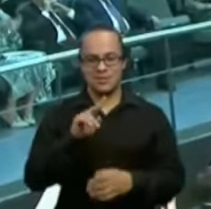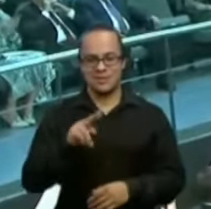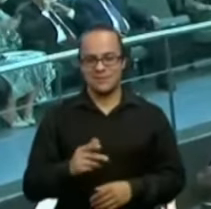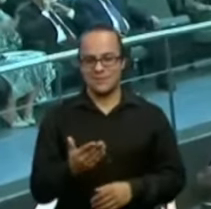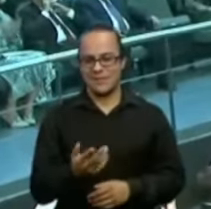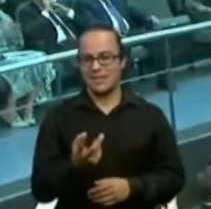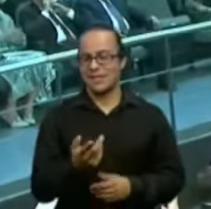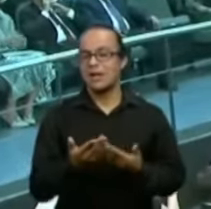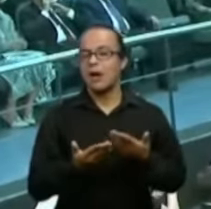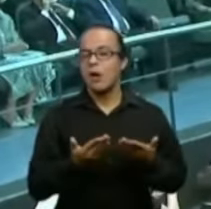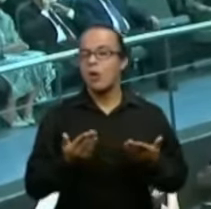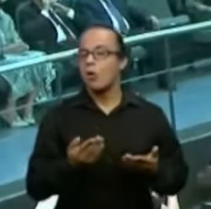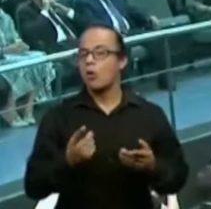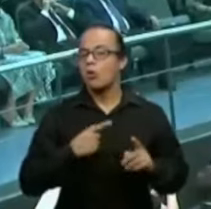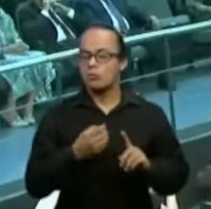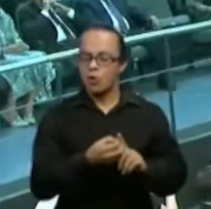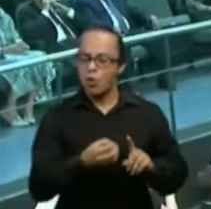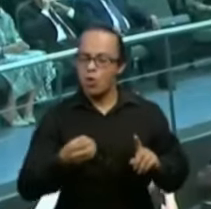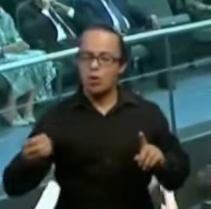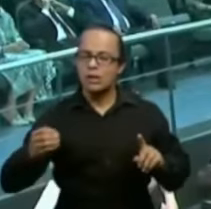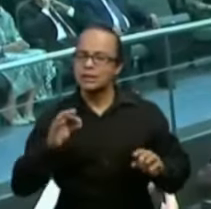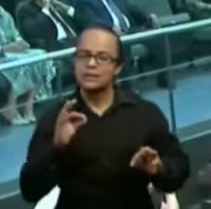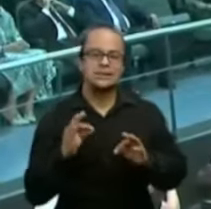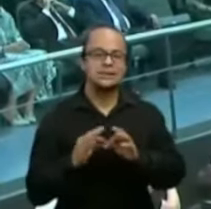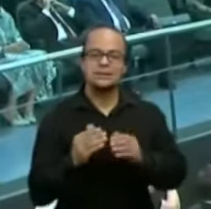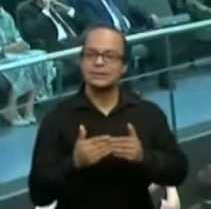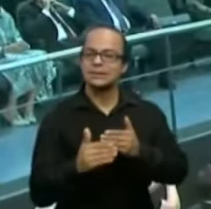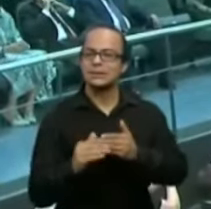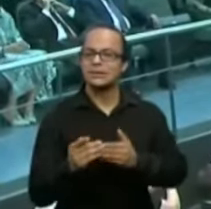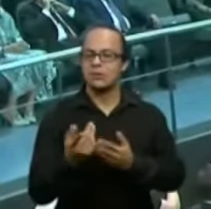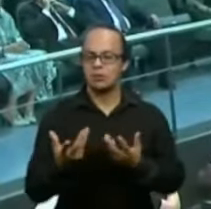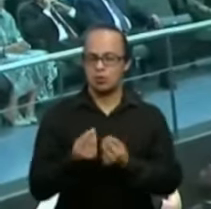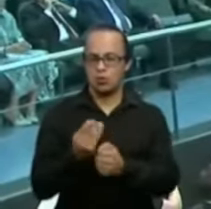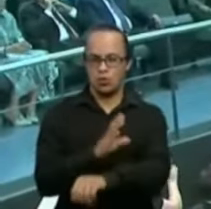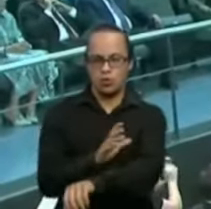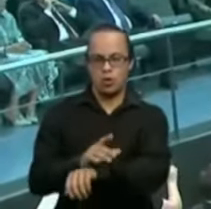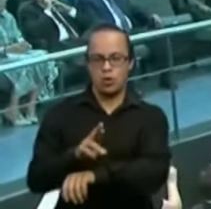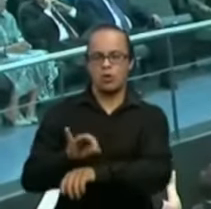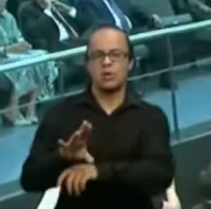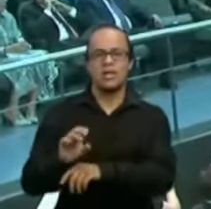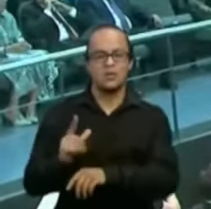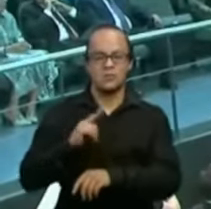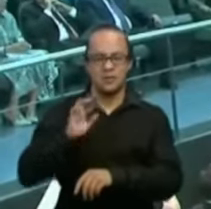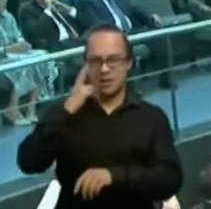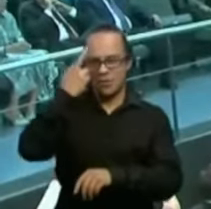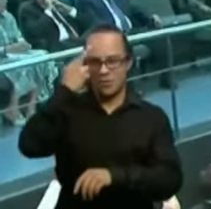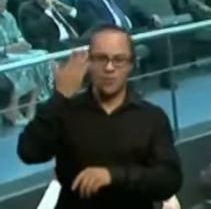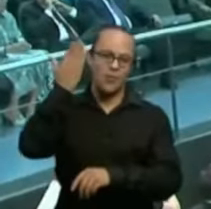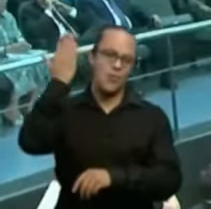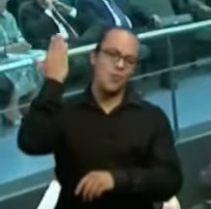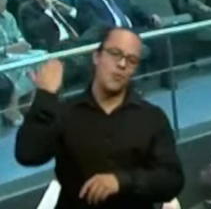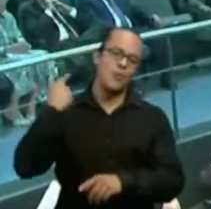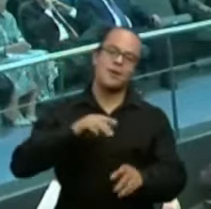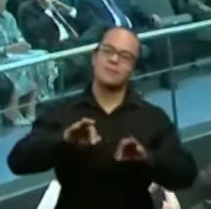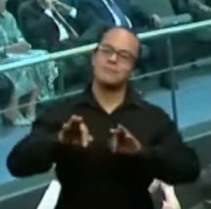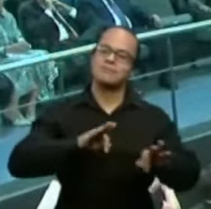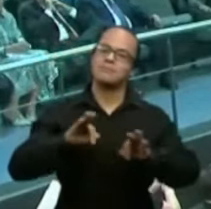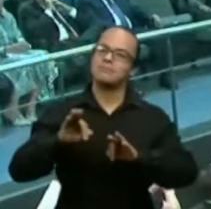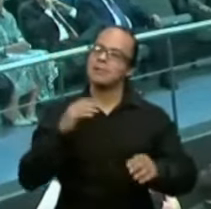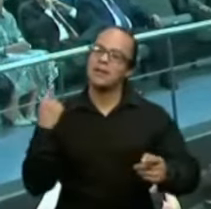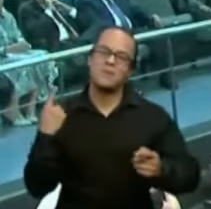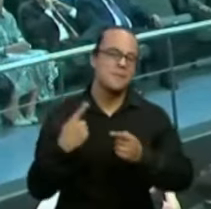fuimos conducidos y organizados y orientados por Rocío Nale, muchas gracias. Cómo no recordar esos tiempos de trabajo, de